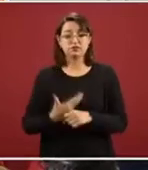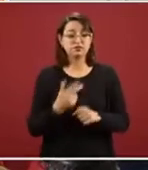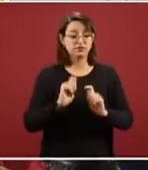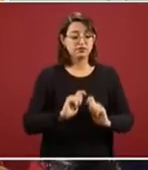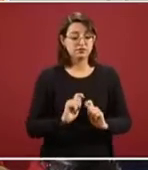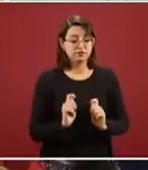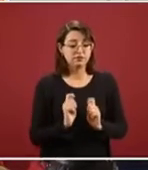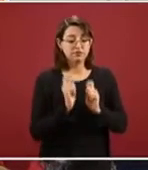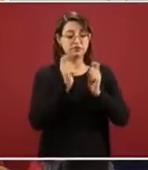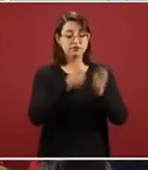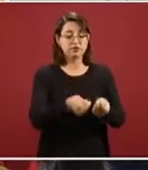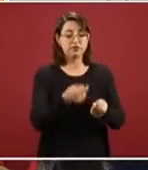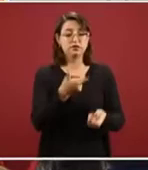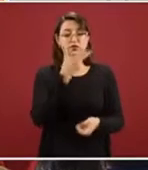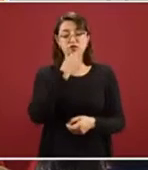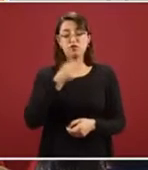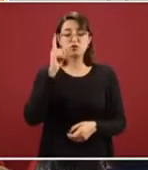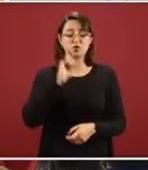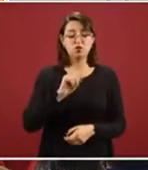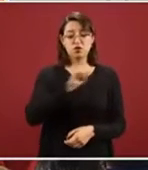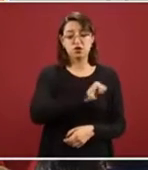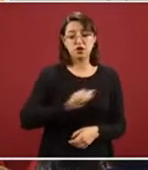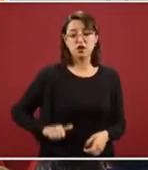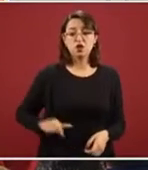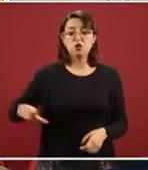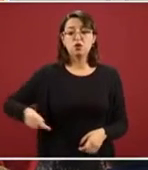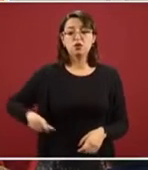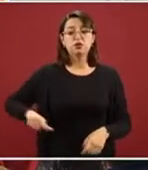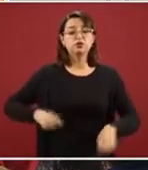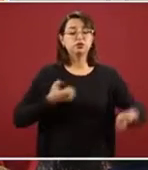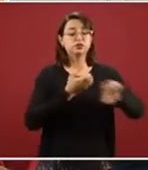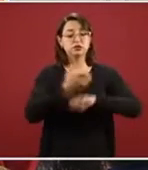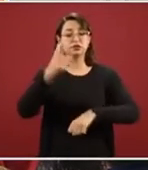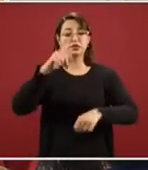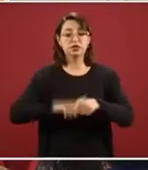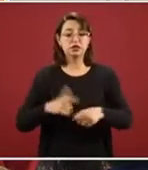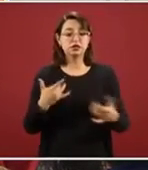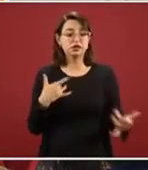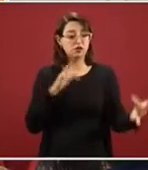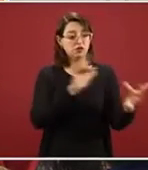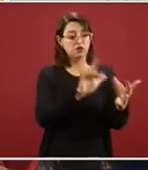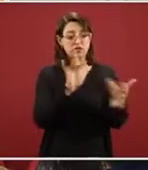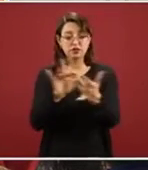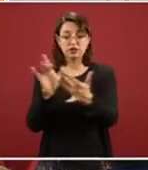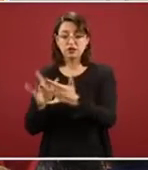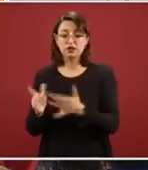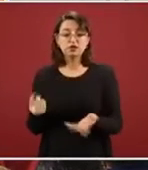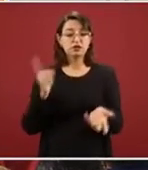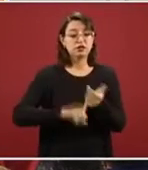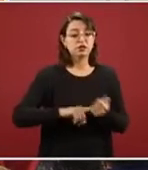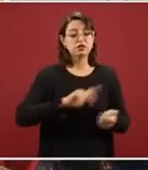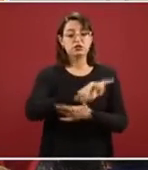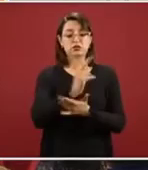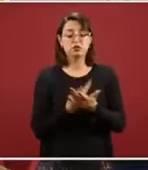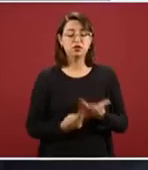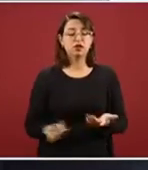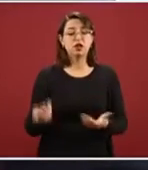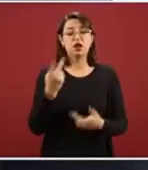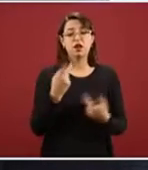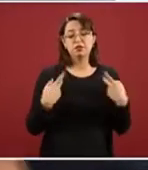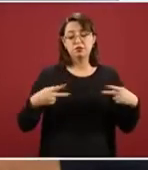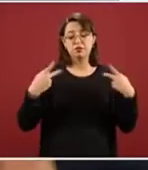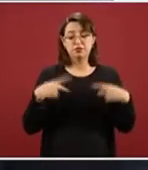atribución de los alcaldes, de los gobiernos estatales, esa relación de programas internos de protección civil con